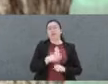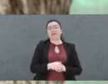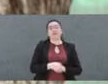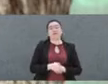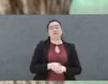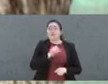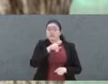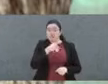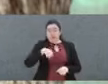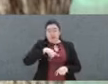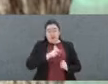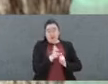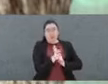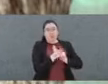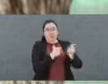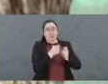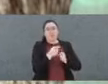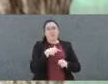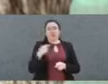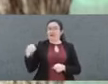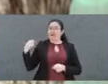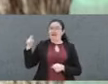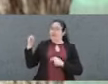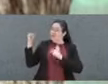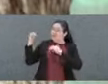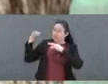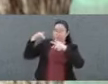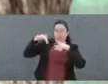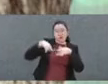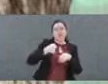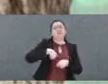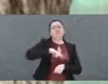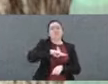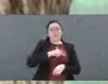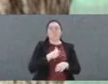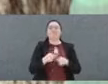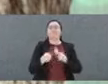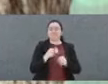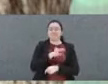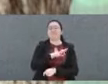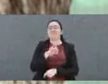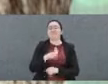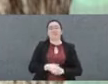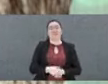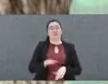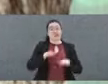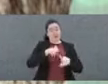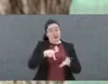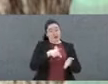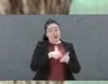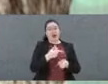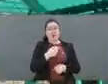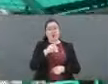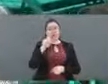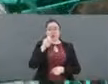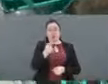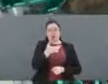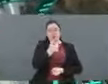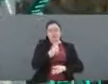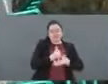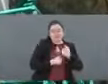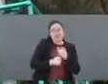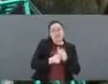podemos también controlar estas fuentes de agua. Muchas veces los pozos que hay aquí vienen con